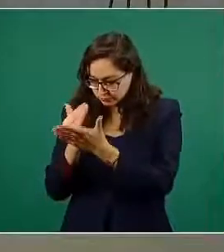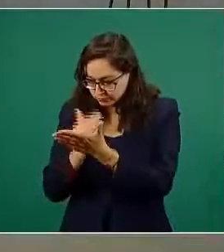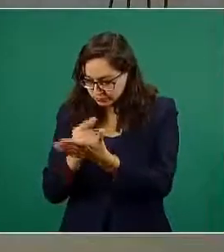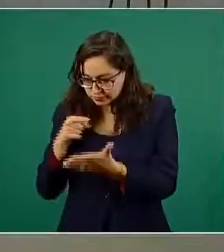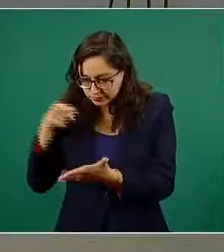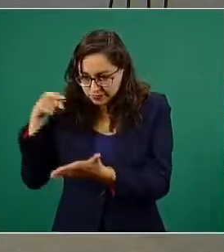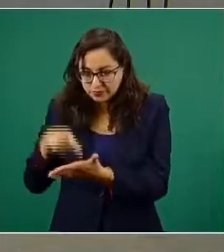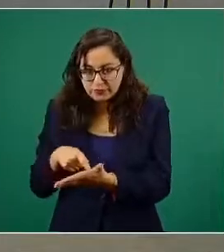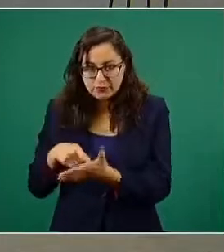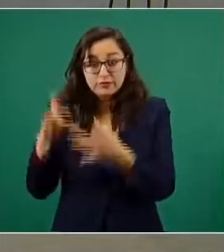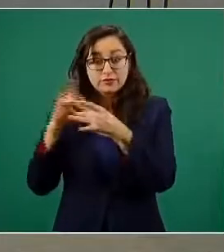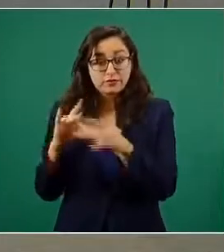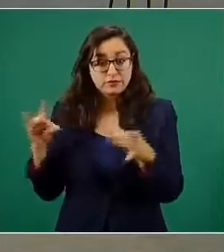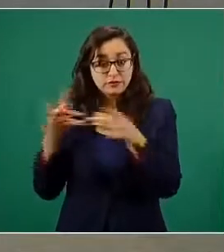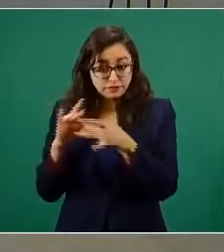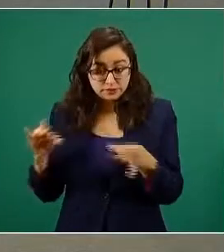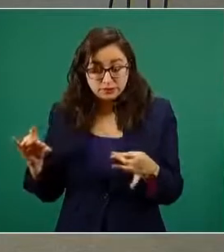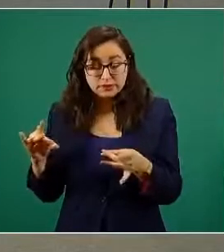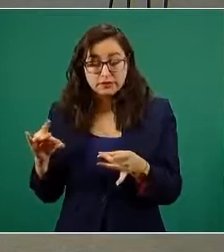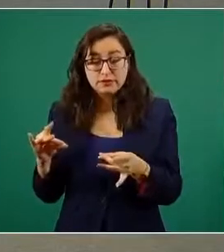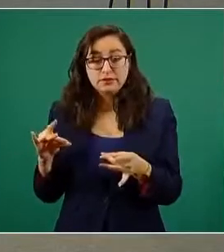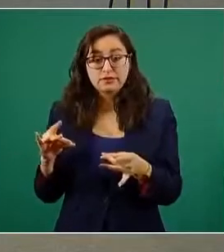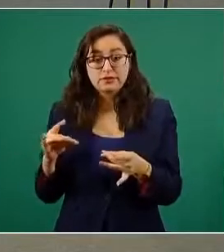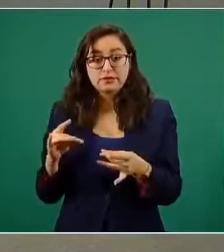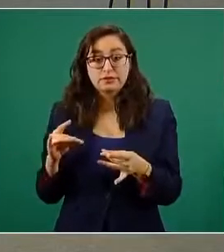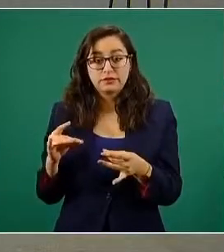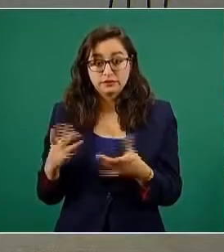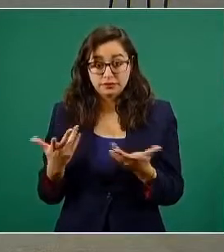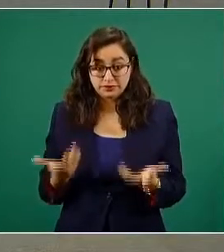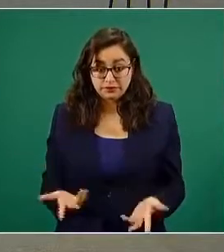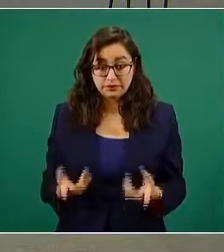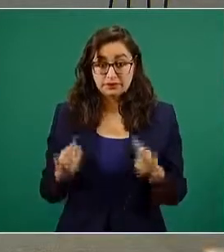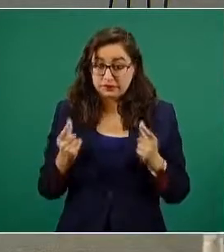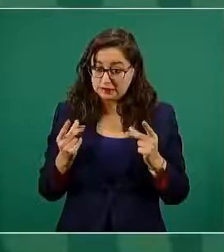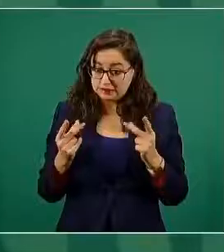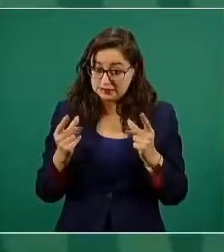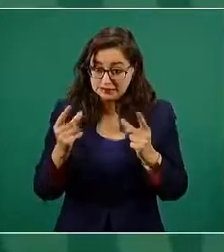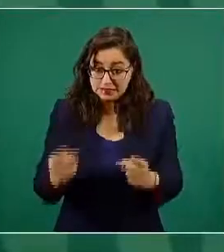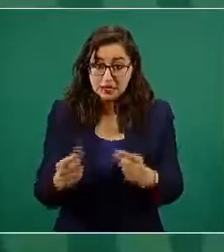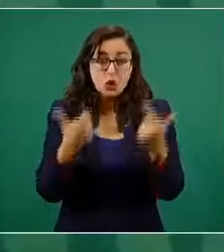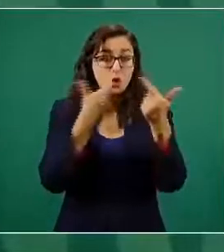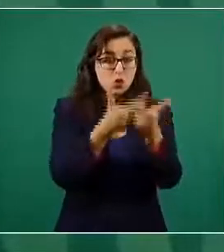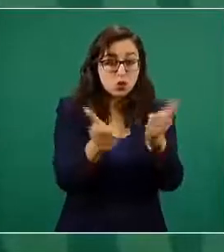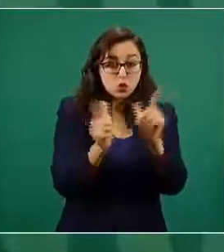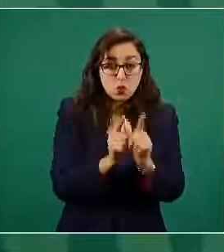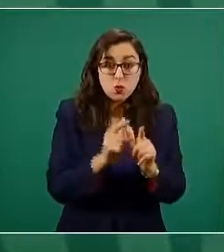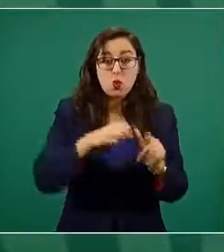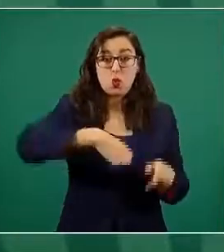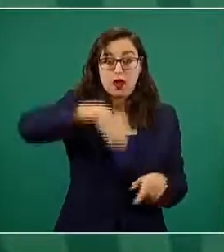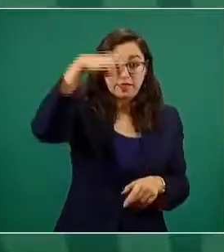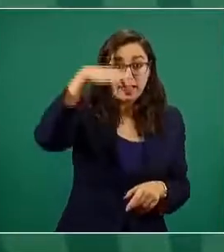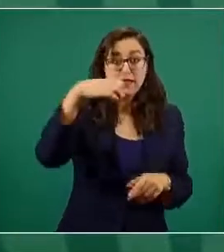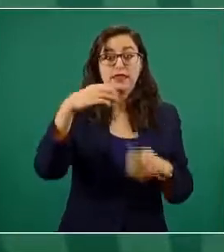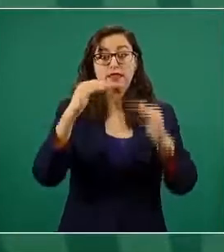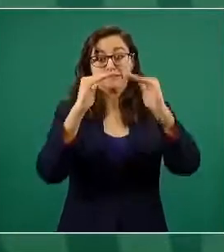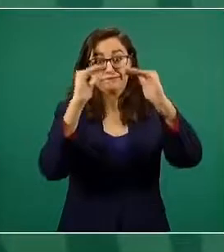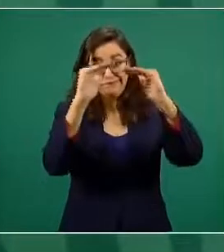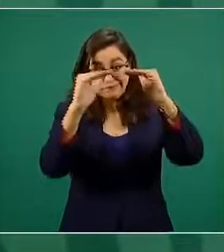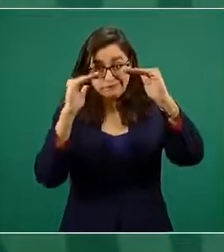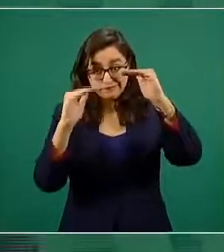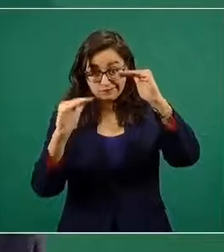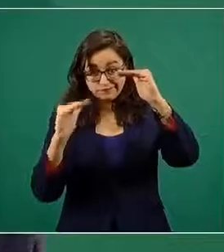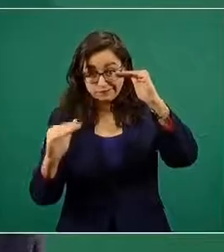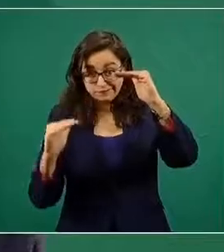logramos tener esta vacunación priorizando las edades, vamos a lograr reducir